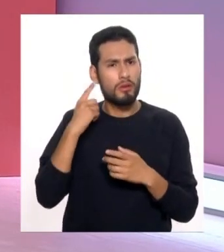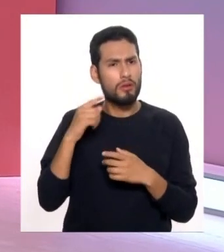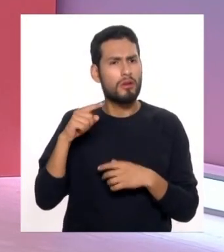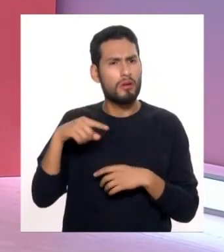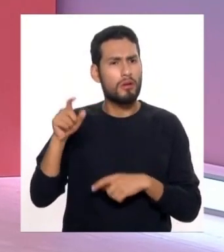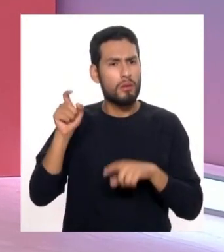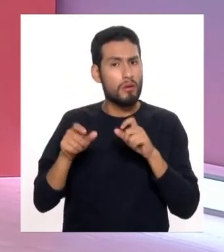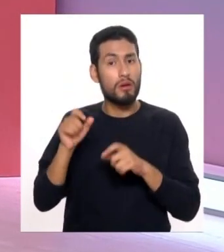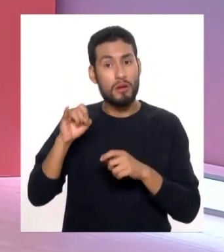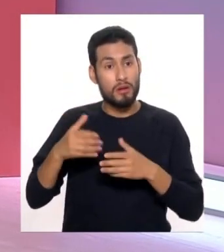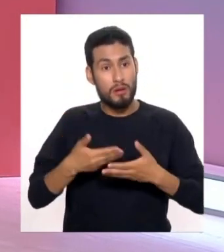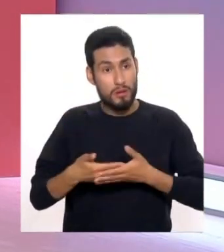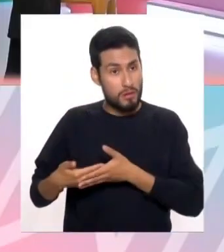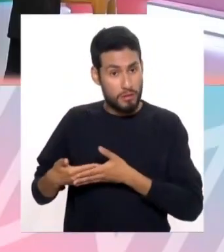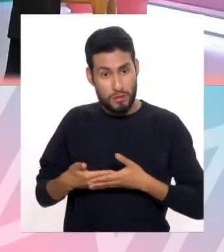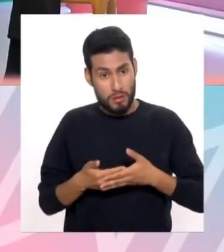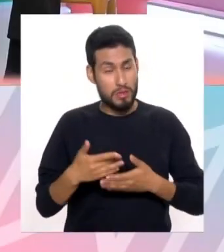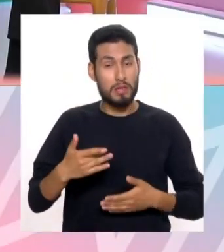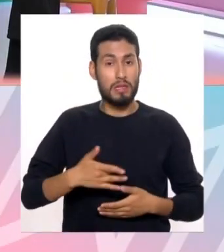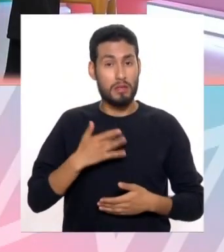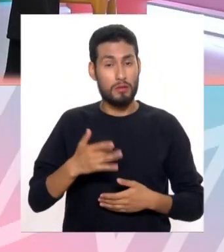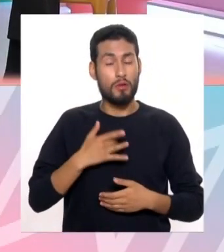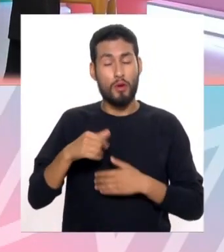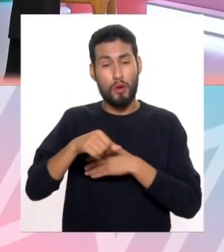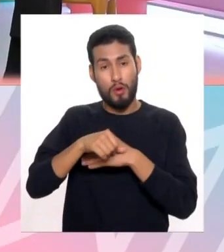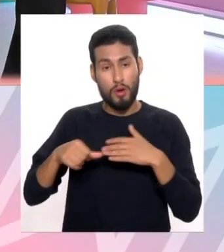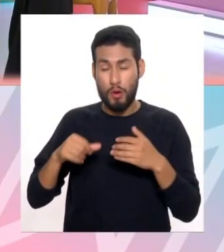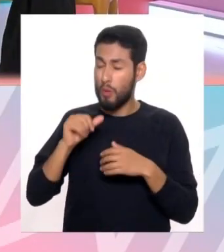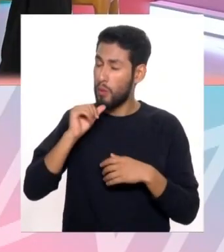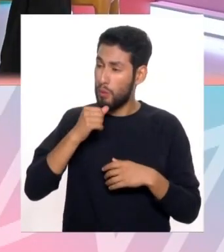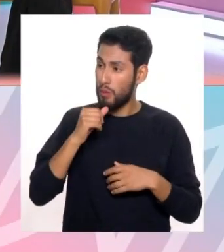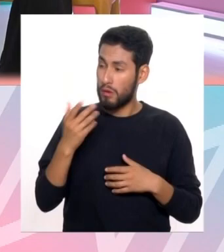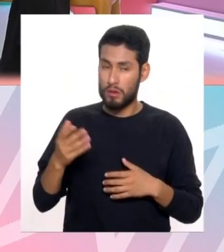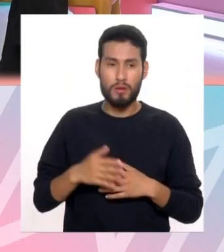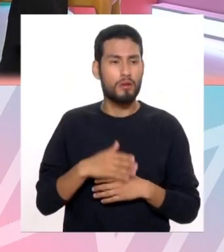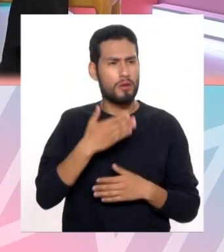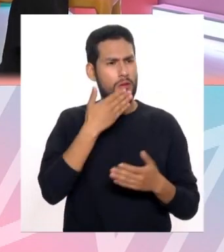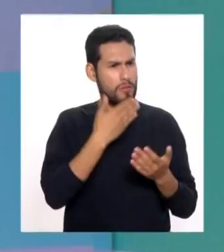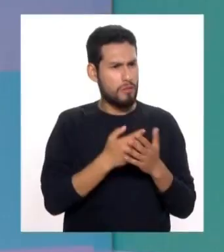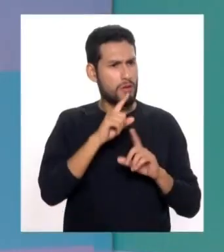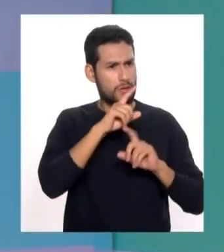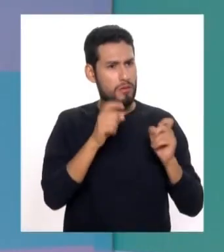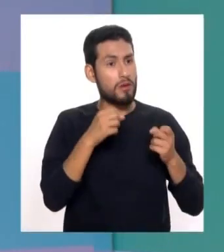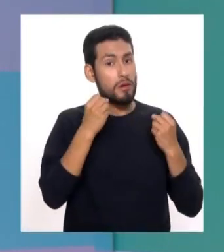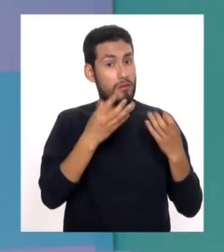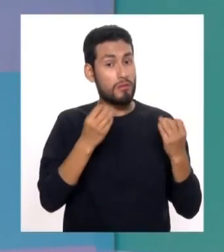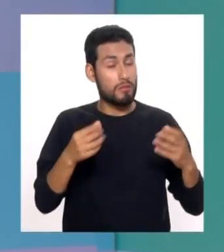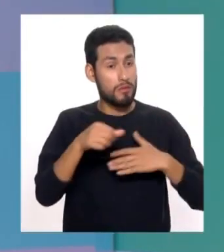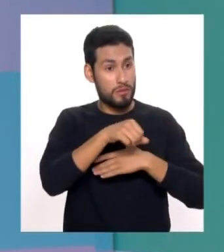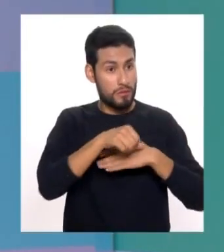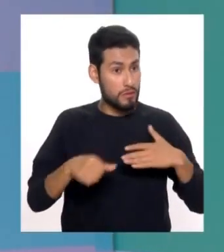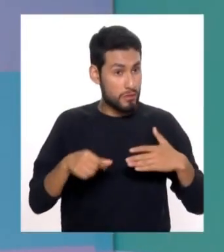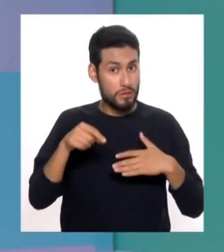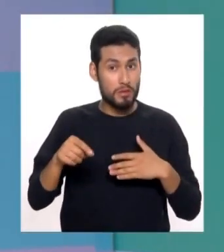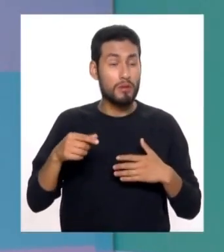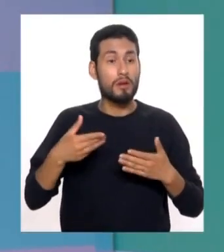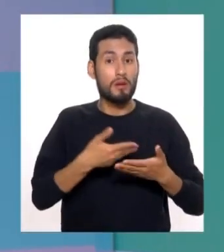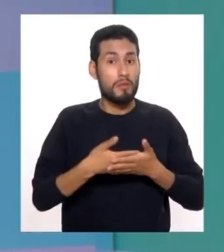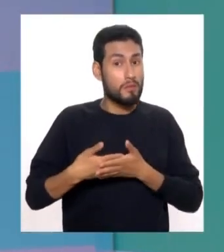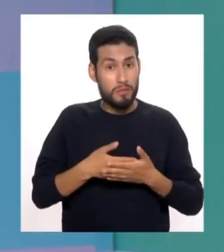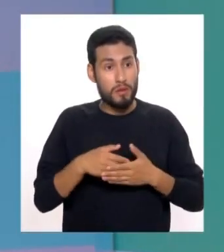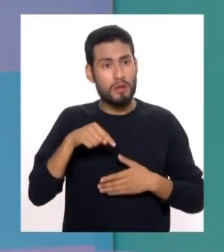por ahí si el bebé va a sentir dolor en esta cirugía. Es una muy buena pregunta porque la mayoría de cirugías en las cuales interviene el